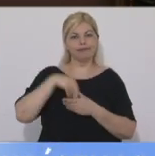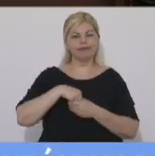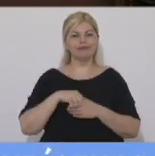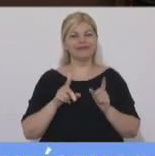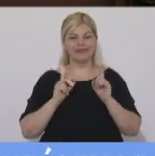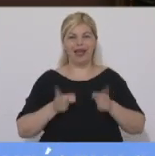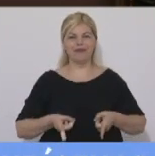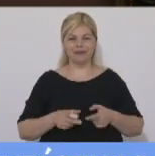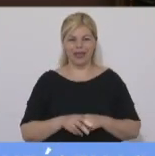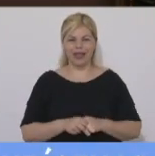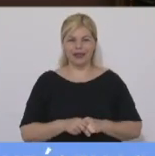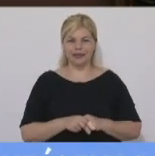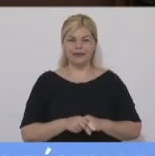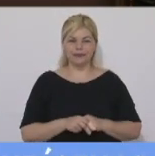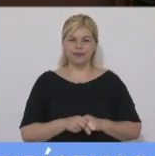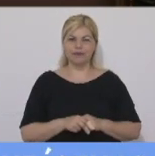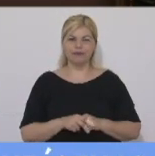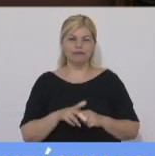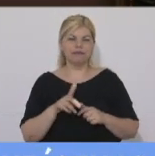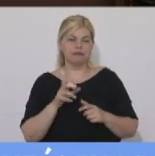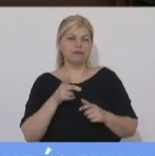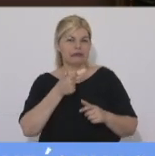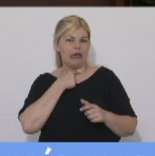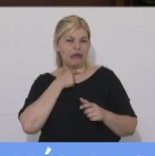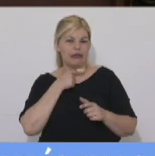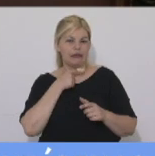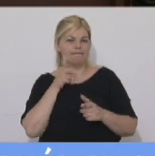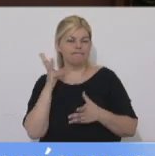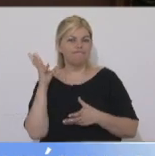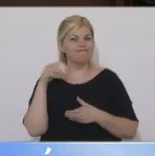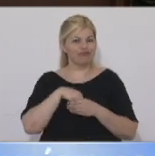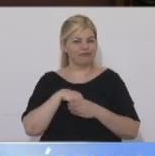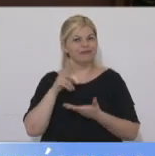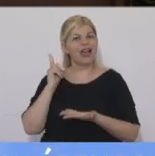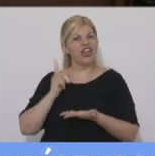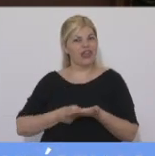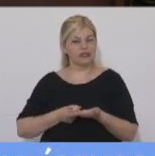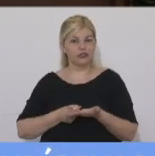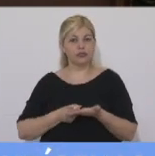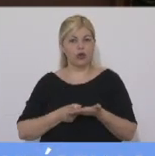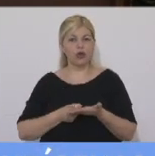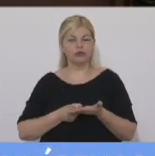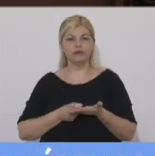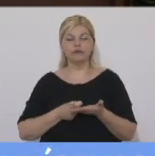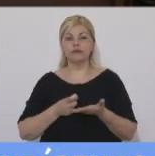también de esta decisión. Esta decisión que reconoce en su